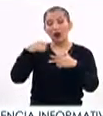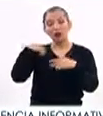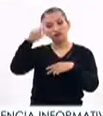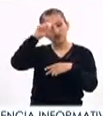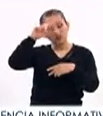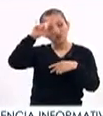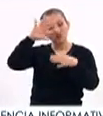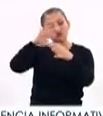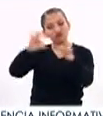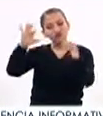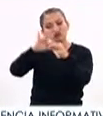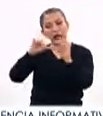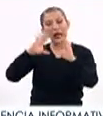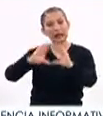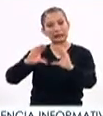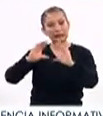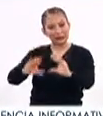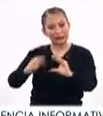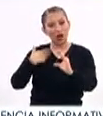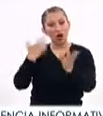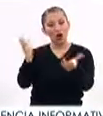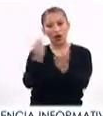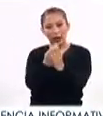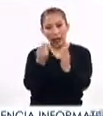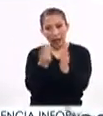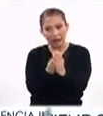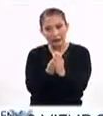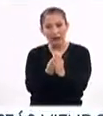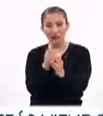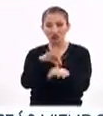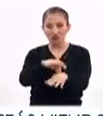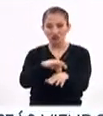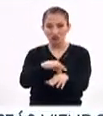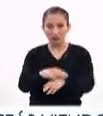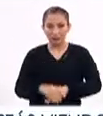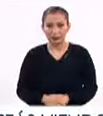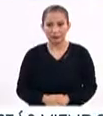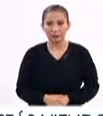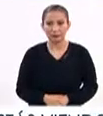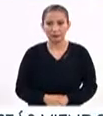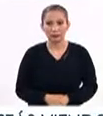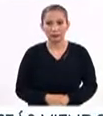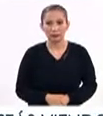tu enseñanza con clases en vivo,